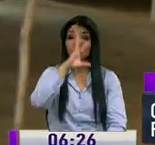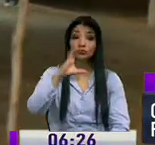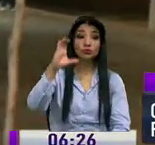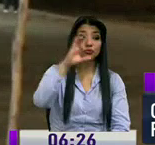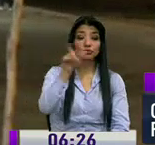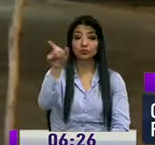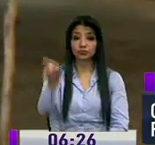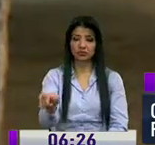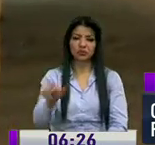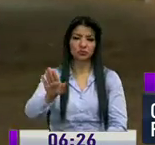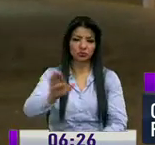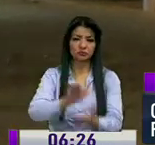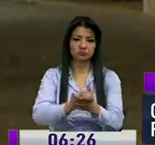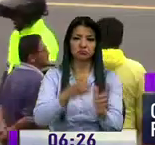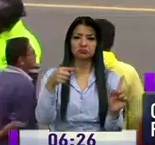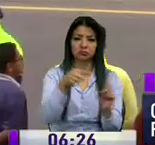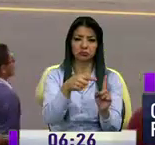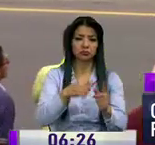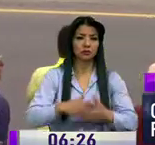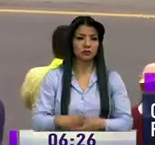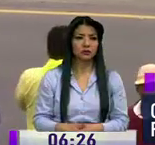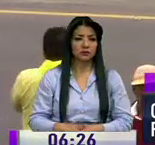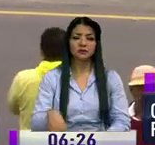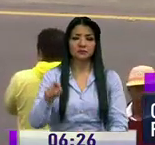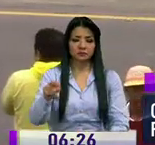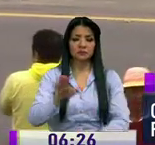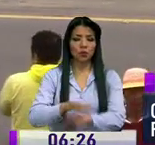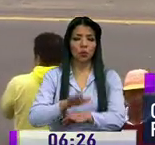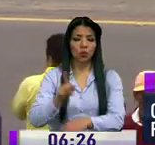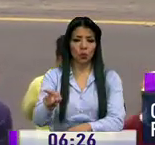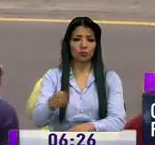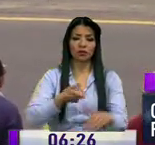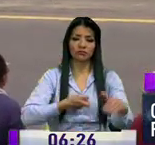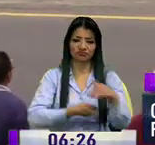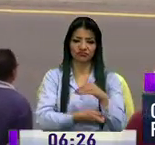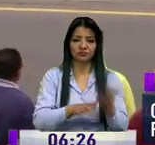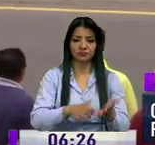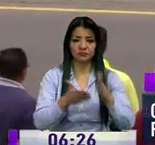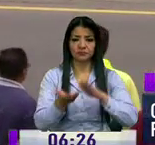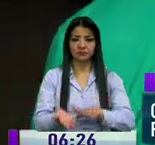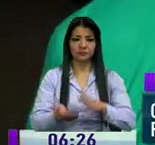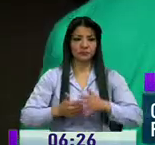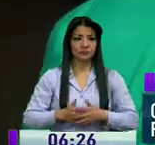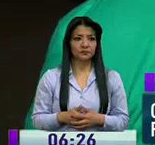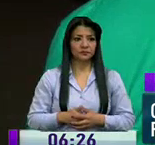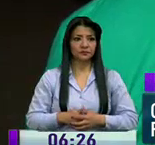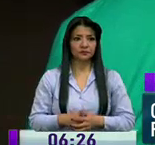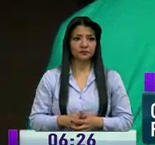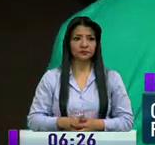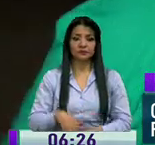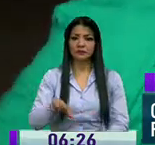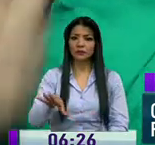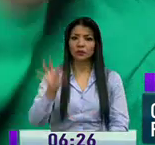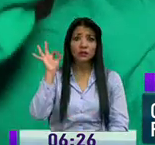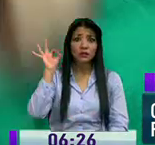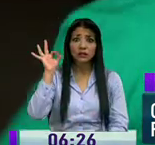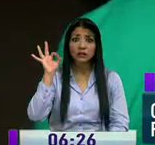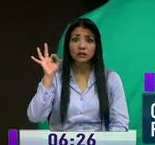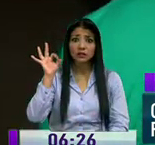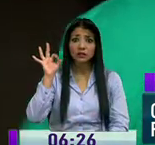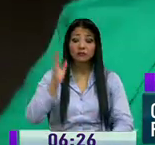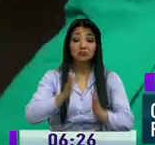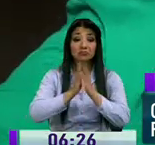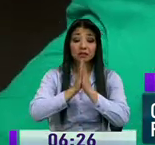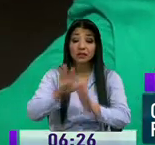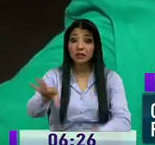del conviviente de la víctima, quien es el principal sospechoso de este femicidio. Que la encuentren, yo pido que lo encuentren. A